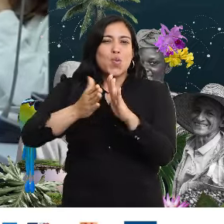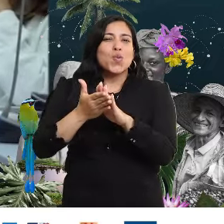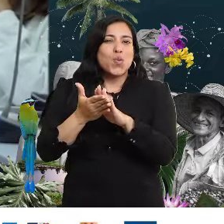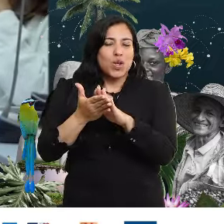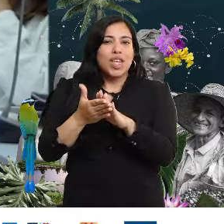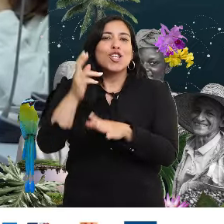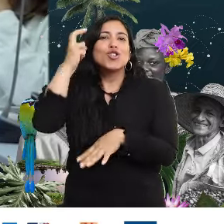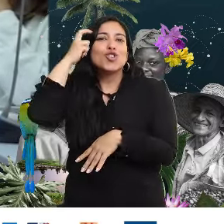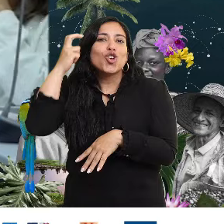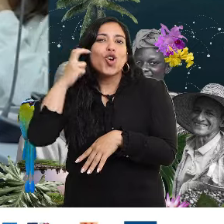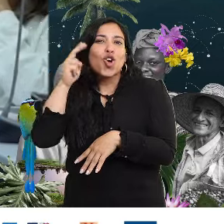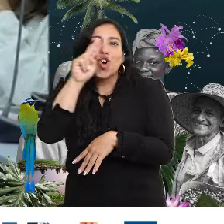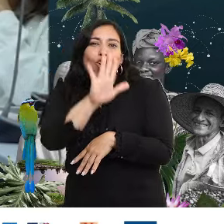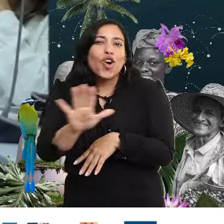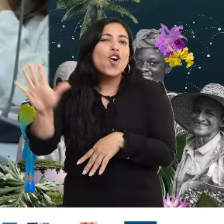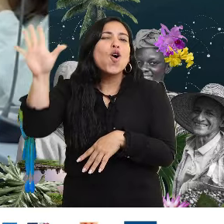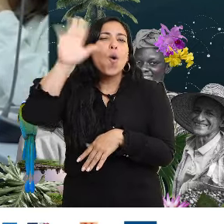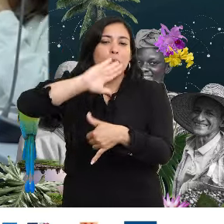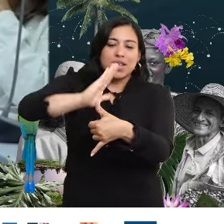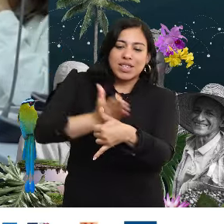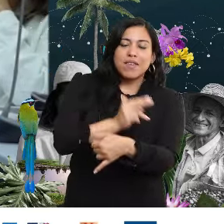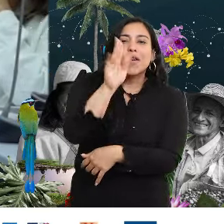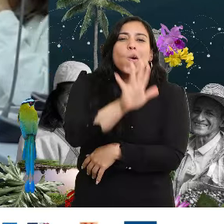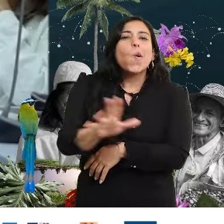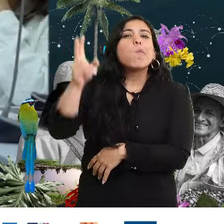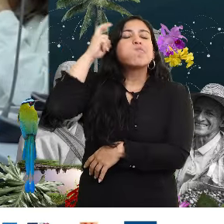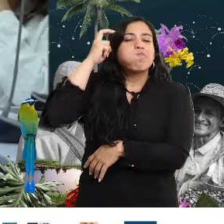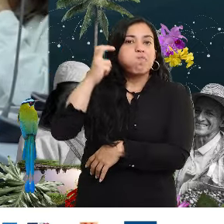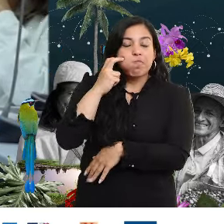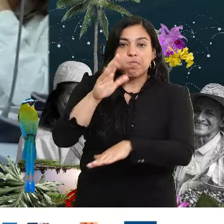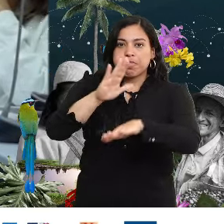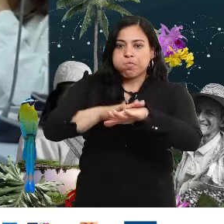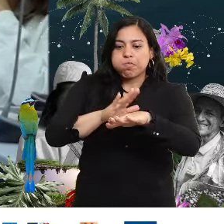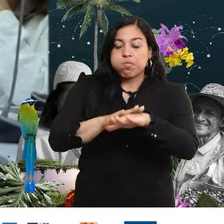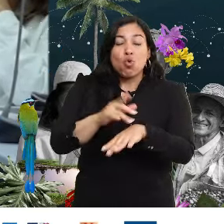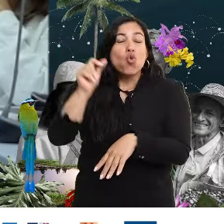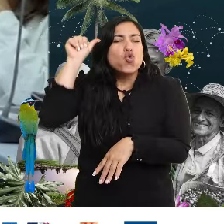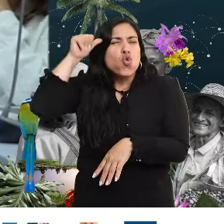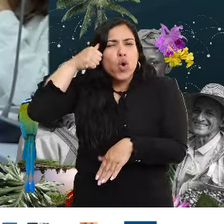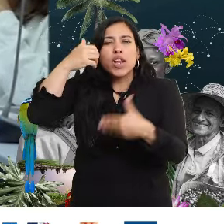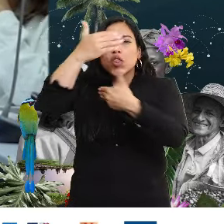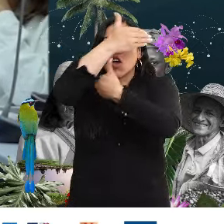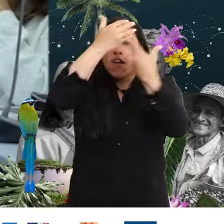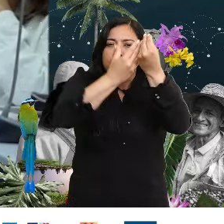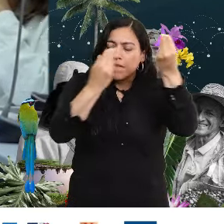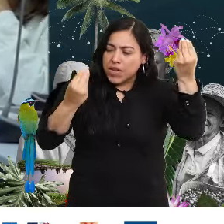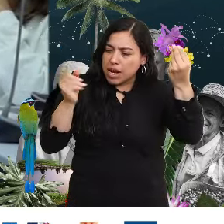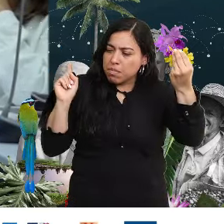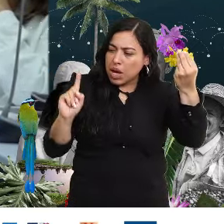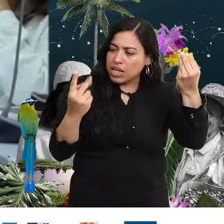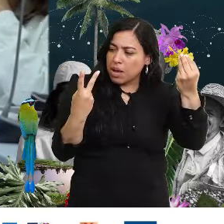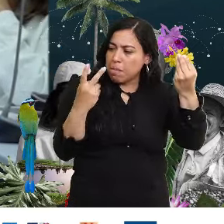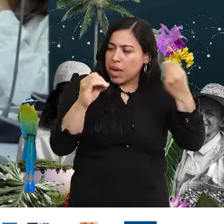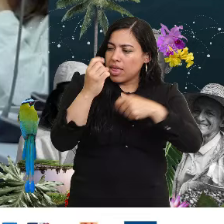del Chocó Biogeográfico, en donde en un atentado de las FARC hace 20